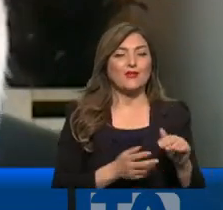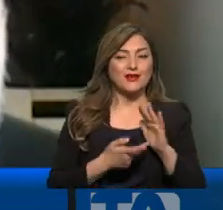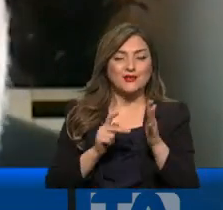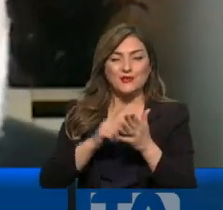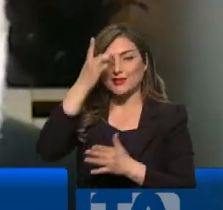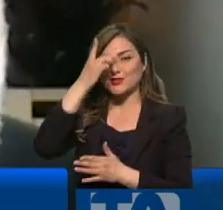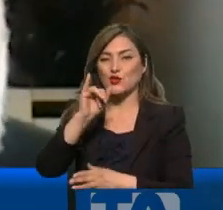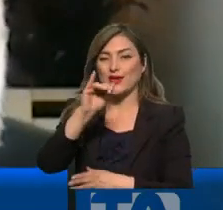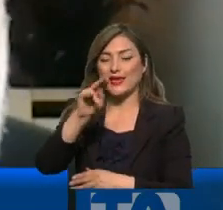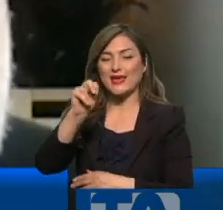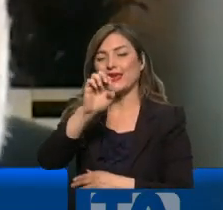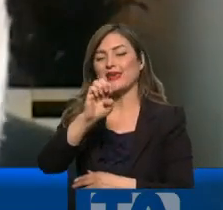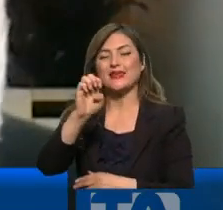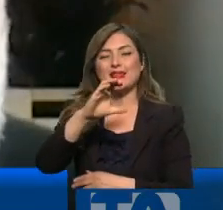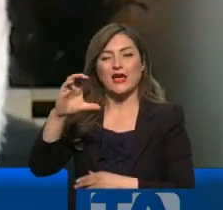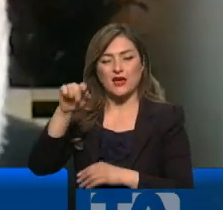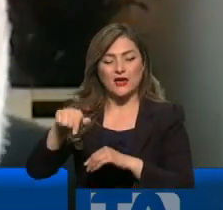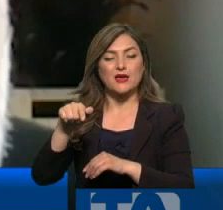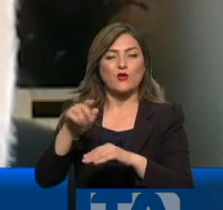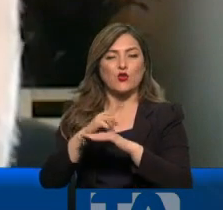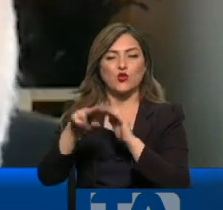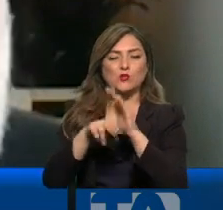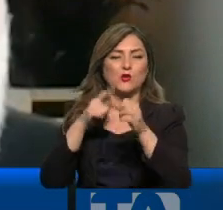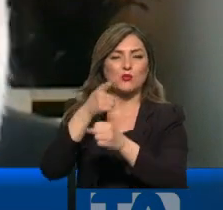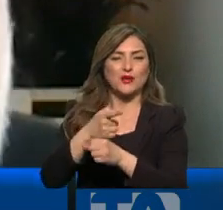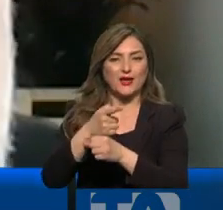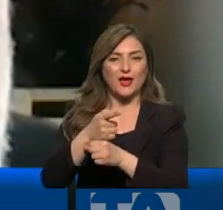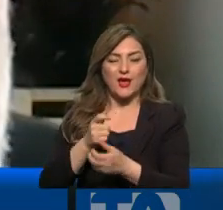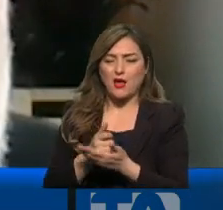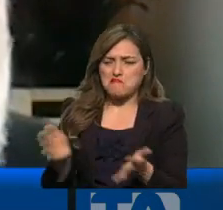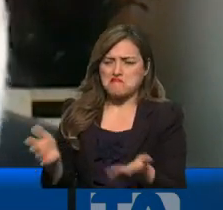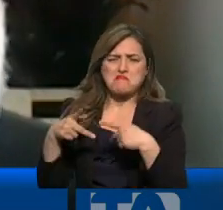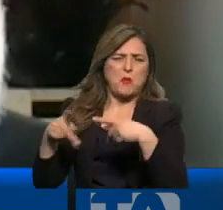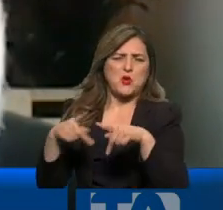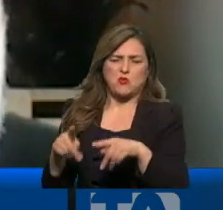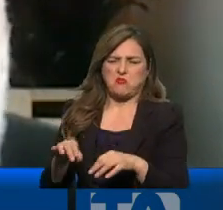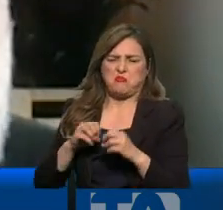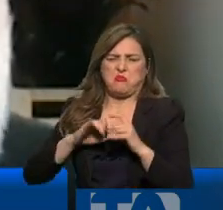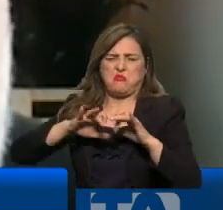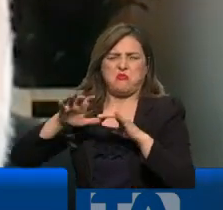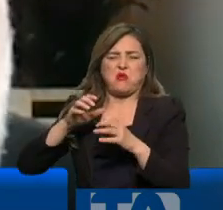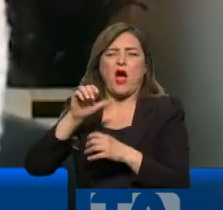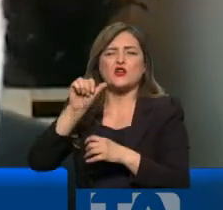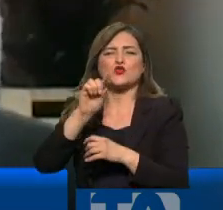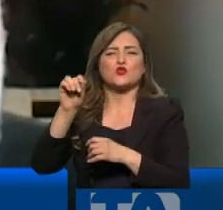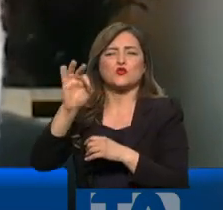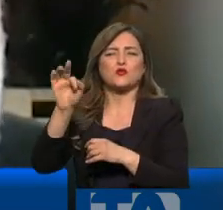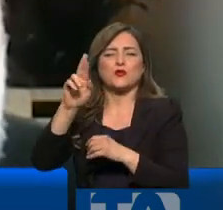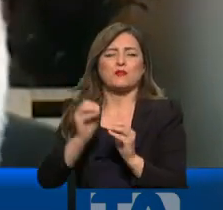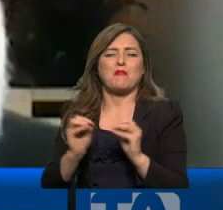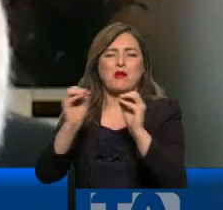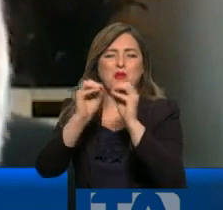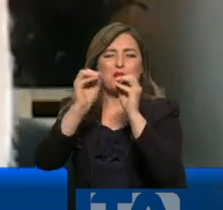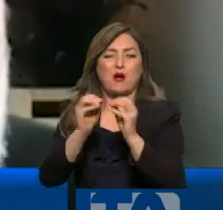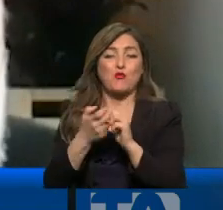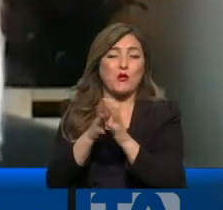mejorar la calidad del aire que respiramos y, por el contrario, preserva y profundiza un